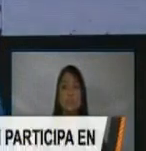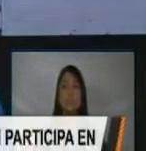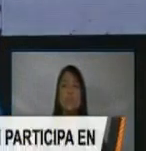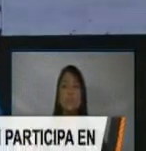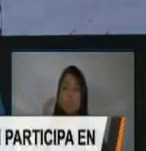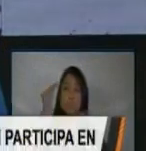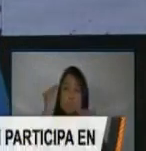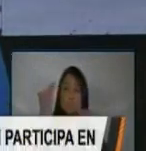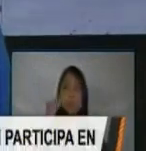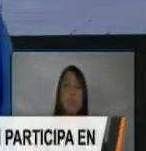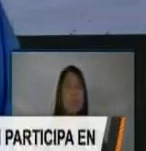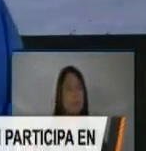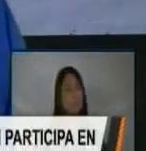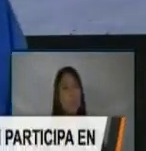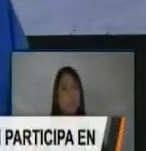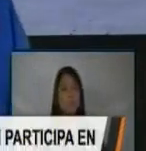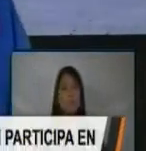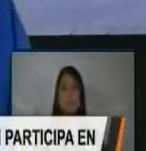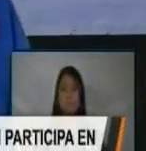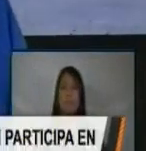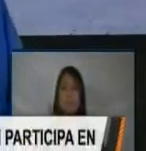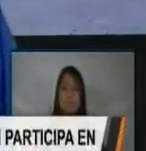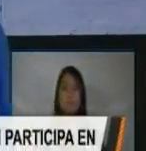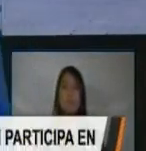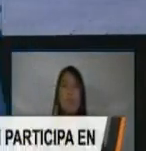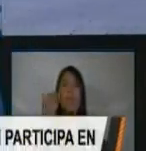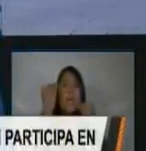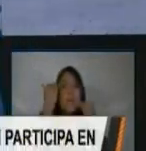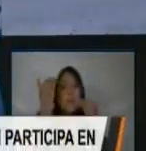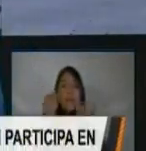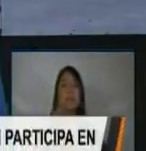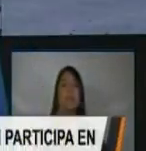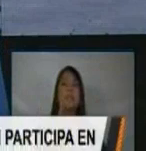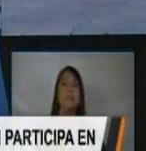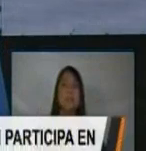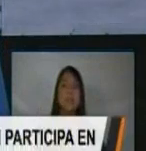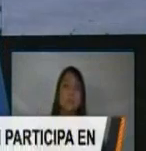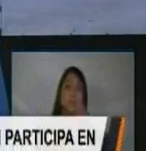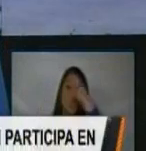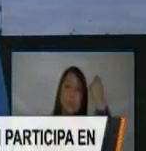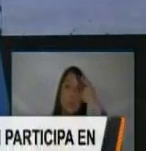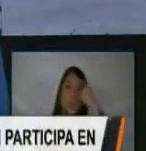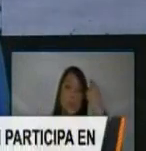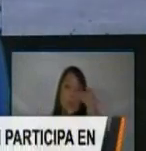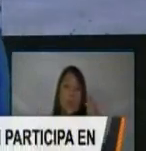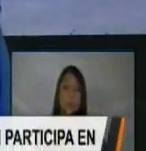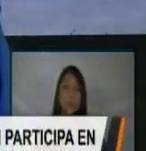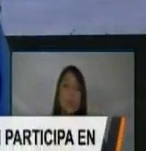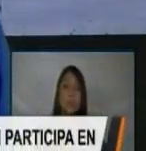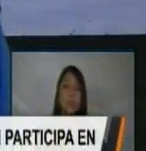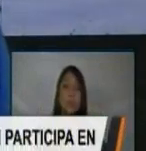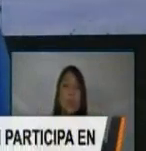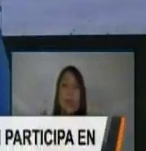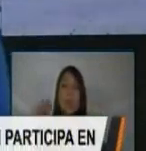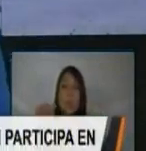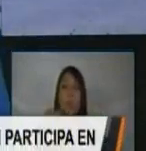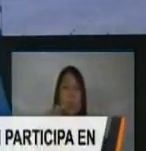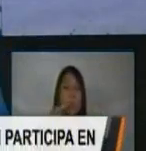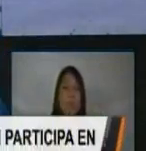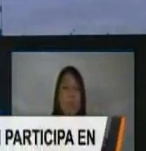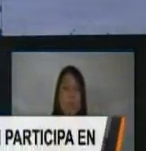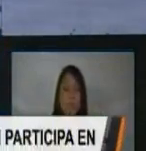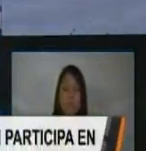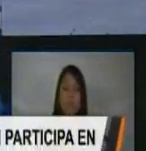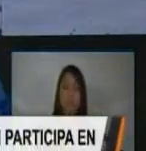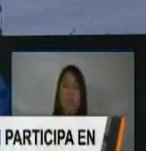Gracias a todos. Gracias especialmente de nuevo a los trabajadores, a los que hoy vemos ahí con camisa